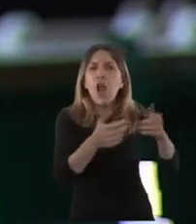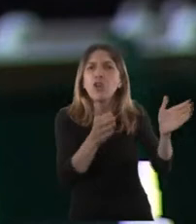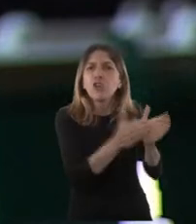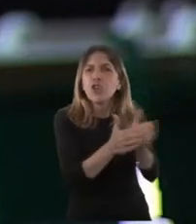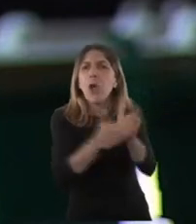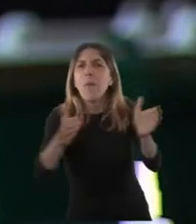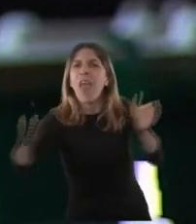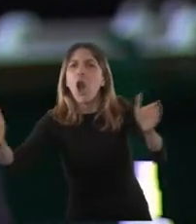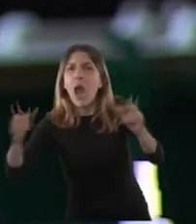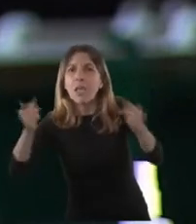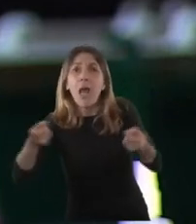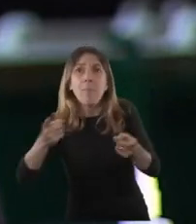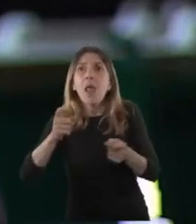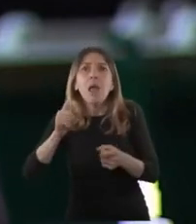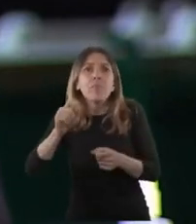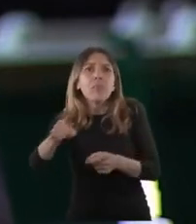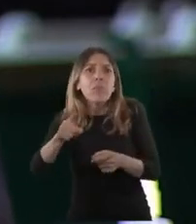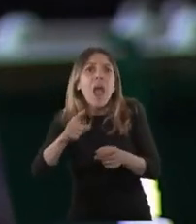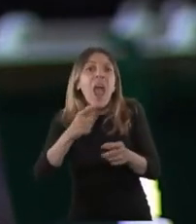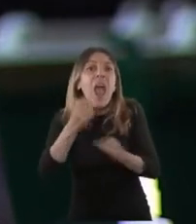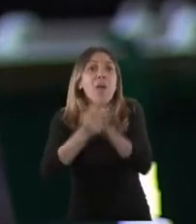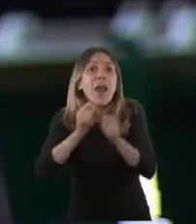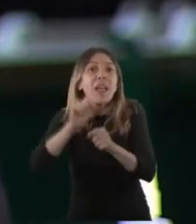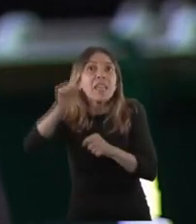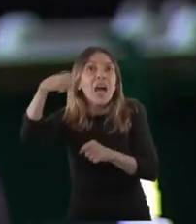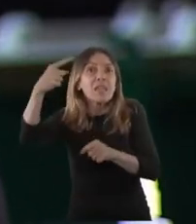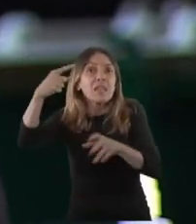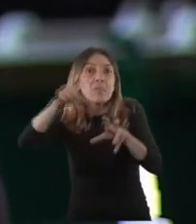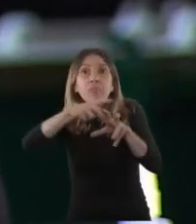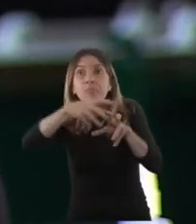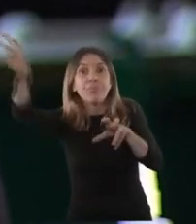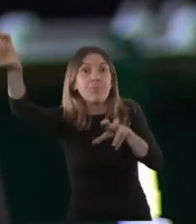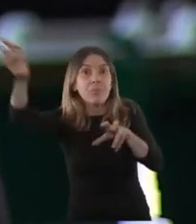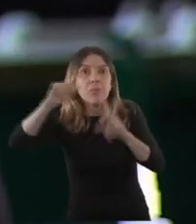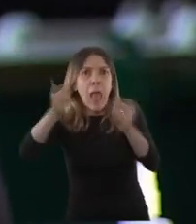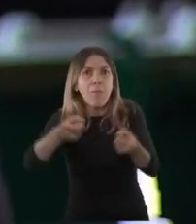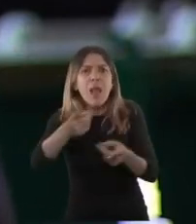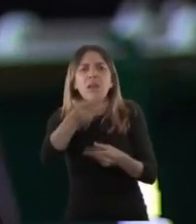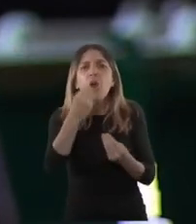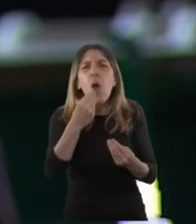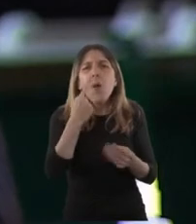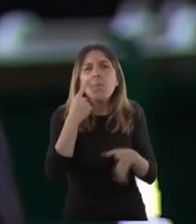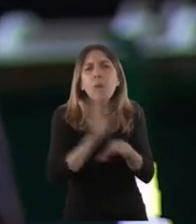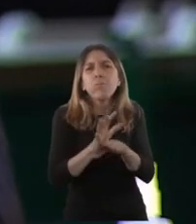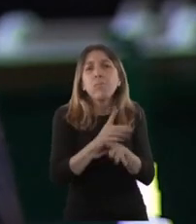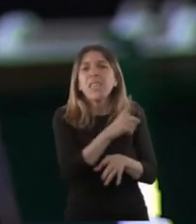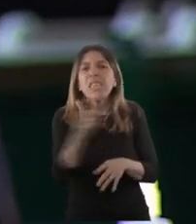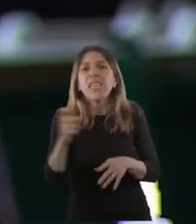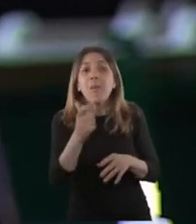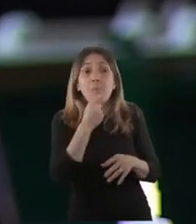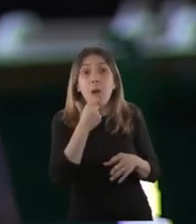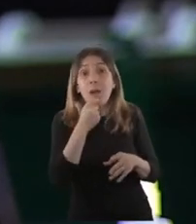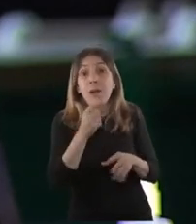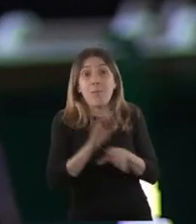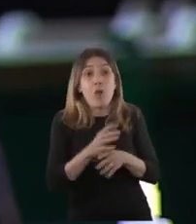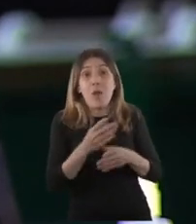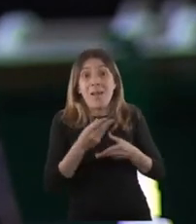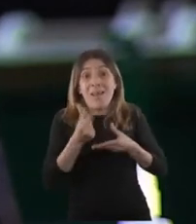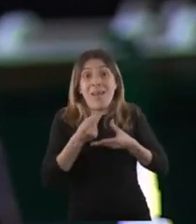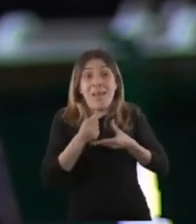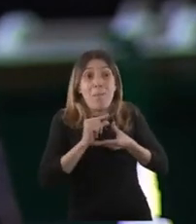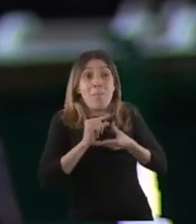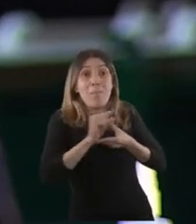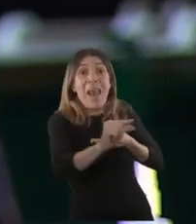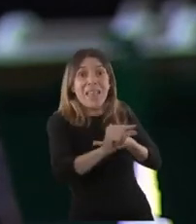y también empresas transnacionales. ¿Y qué es el crédito a las pymes? Les quiero contar, de cada 100 pesos que se han prestado el